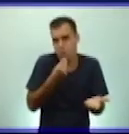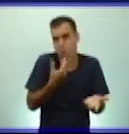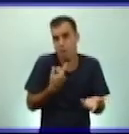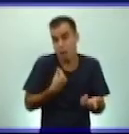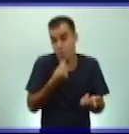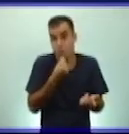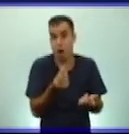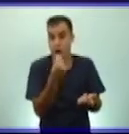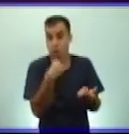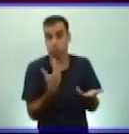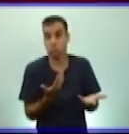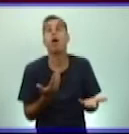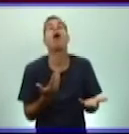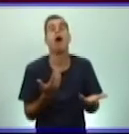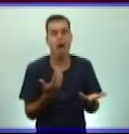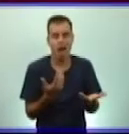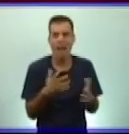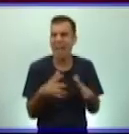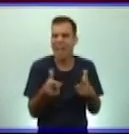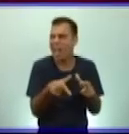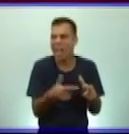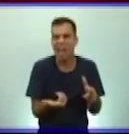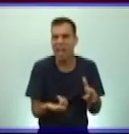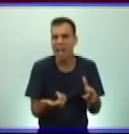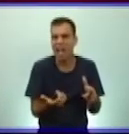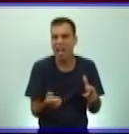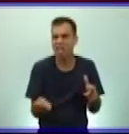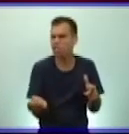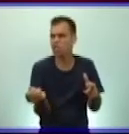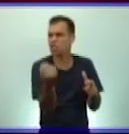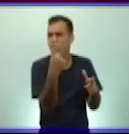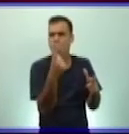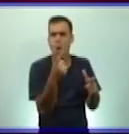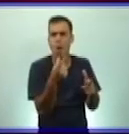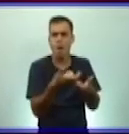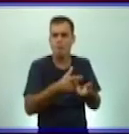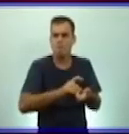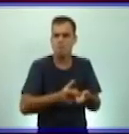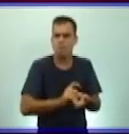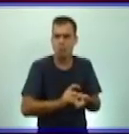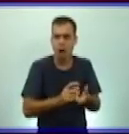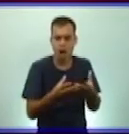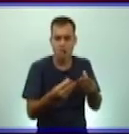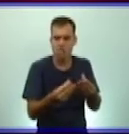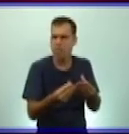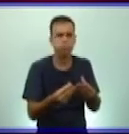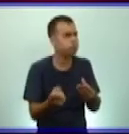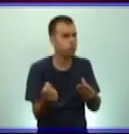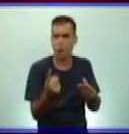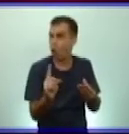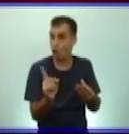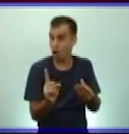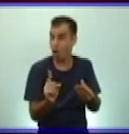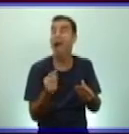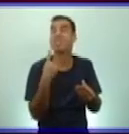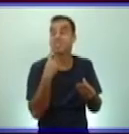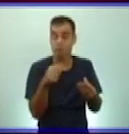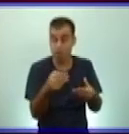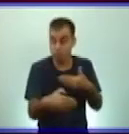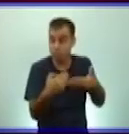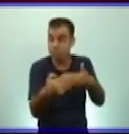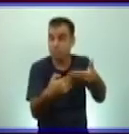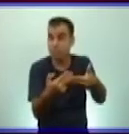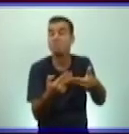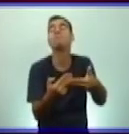pasando? Realmente, ¿se está nada más que ablandando la papa? No, ¿verdad? Es decir, que en este proceso, cuando